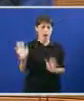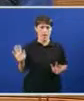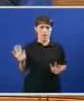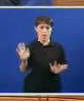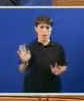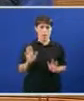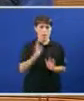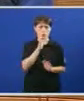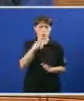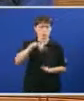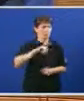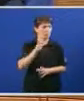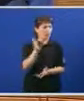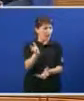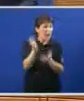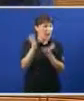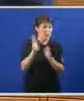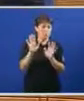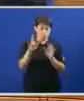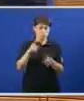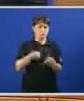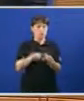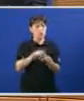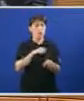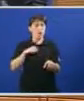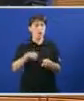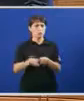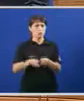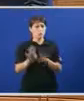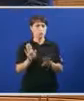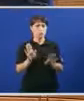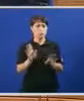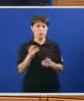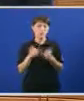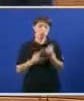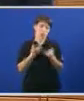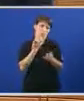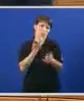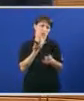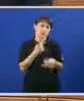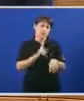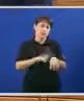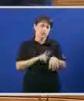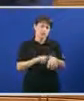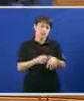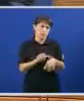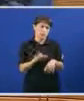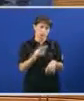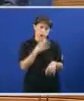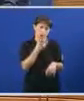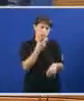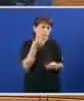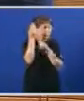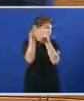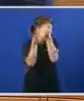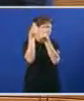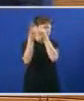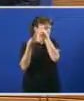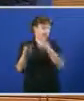autocrítica dende a victoria y hacerla a tiempo, para no tener que hacerla a destempo? Eu también le propongo,